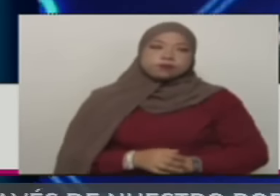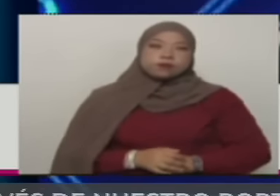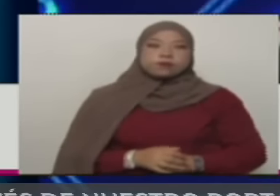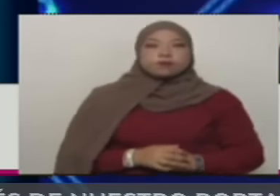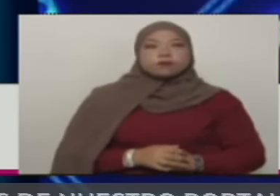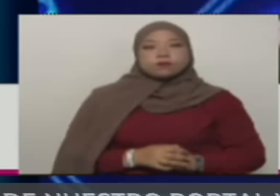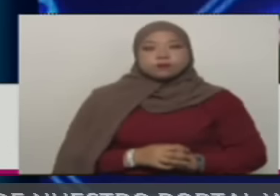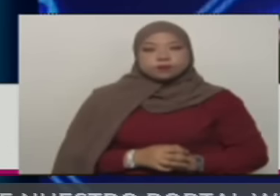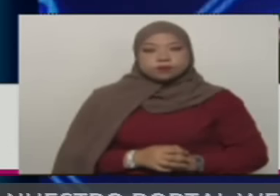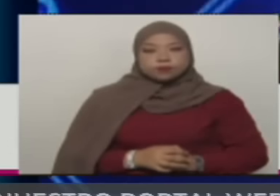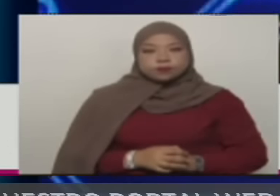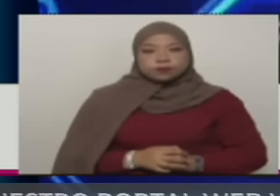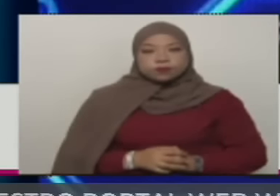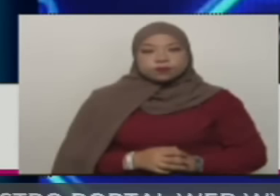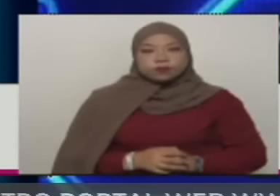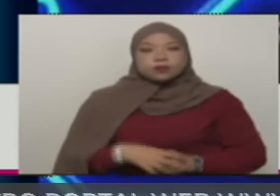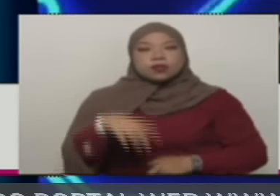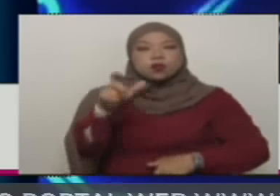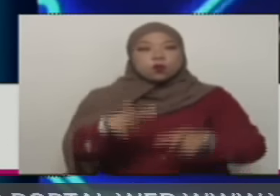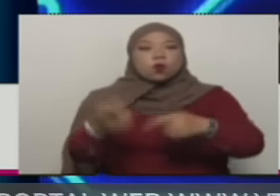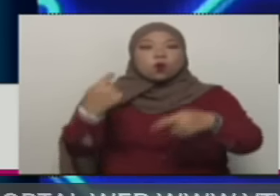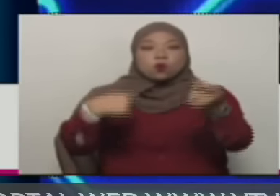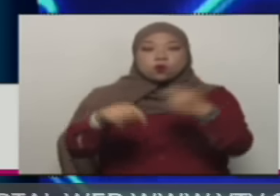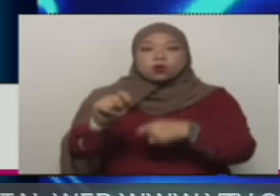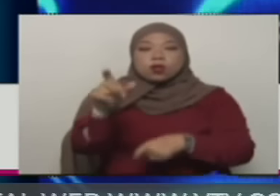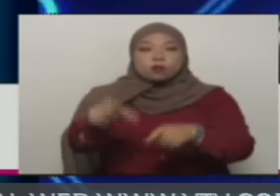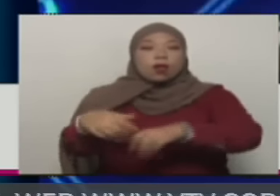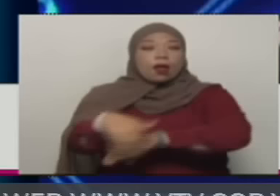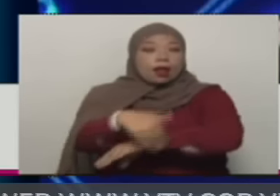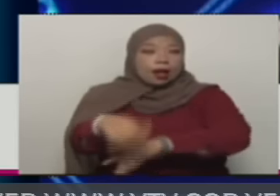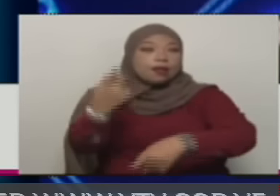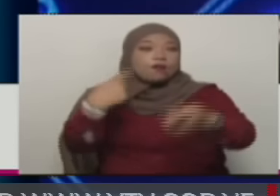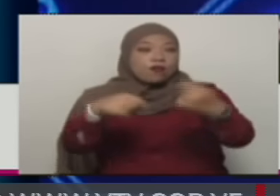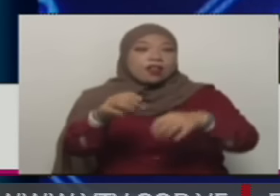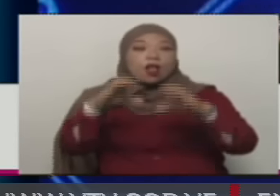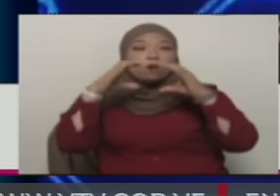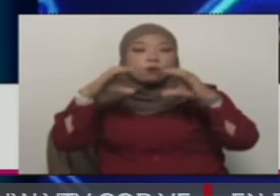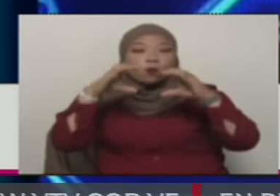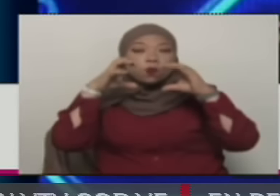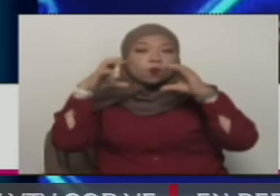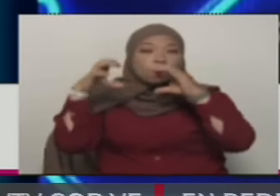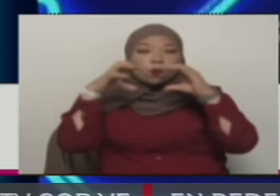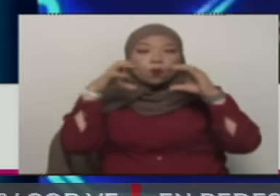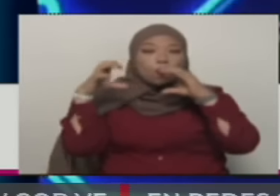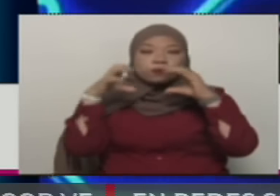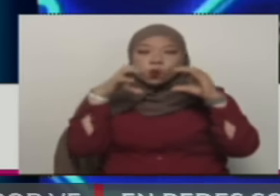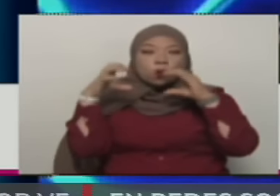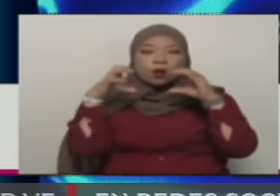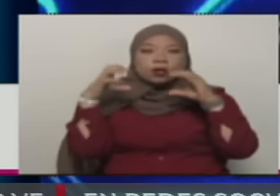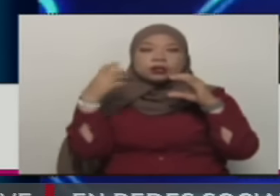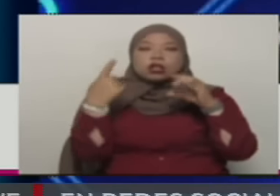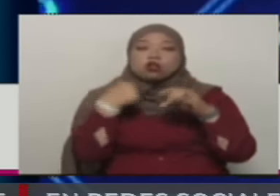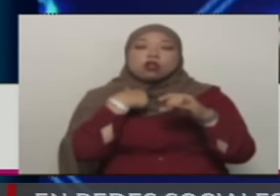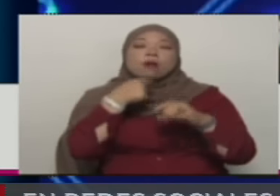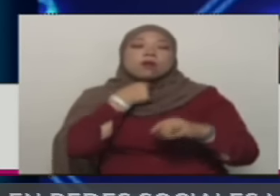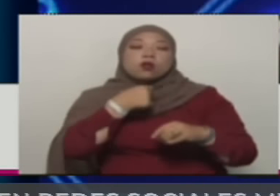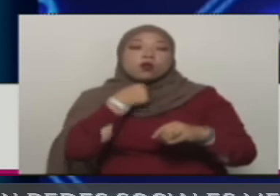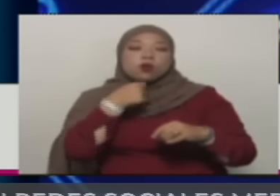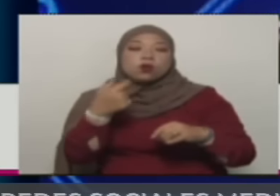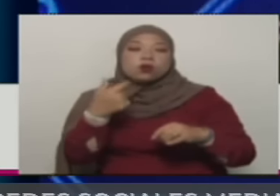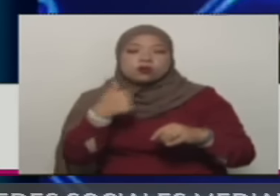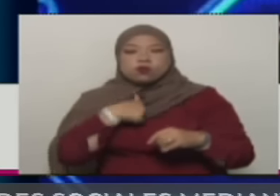tú ves que los vendedores de hamburguesa le está yendo bien en la calle. Tú dices, oye, yo voy a doblar la jugada porque